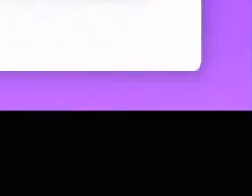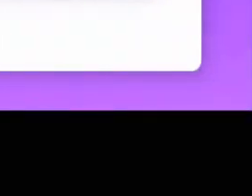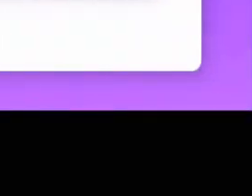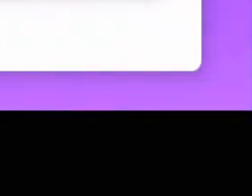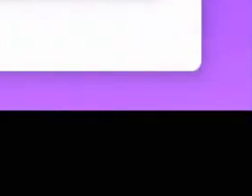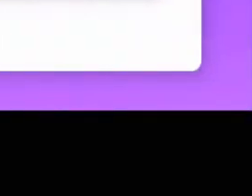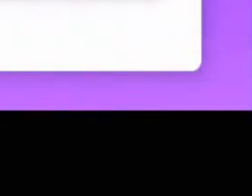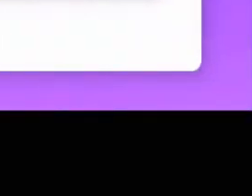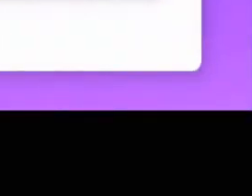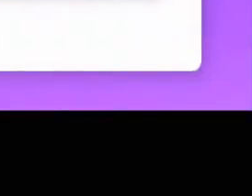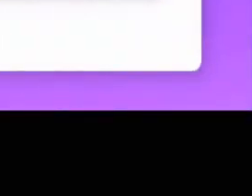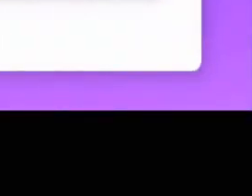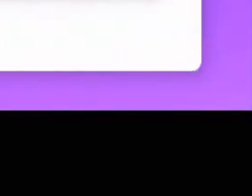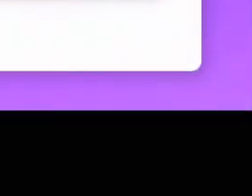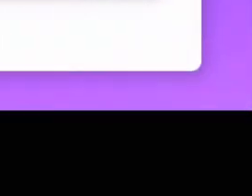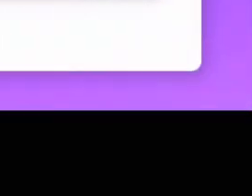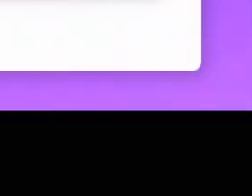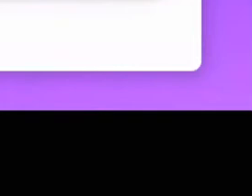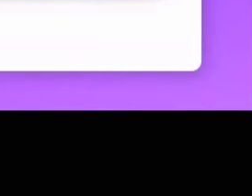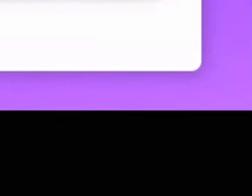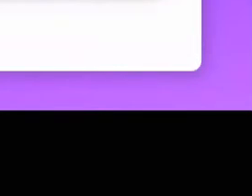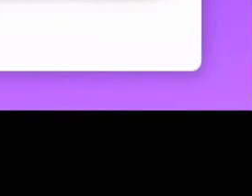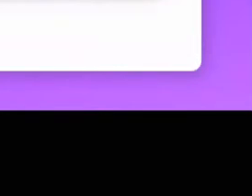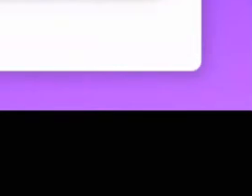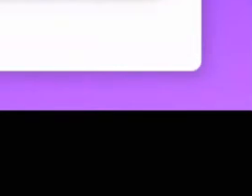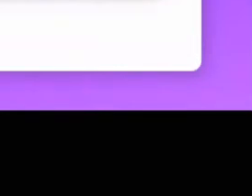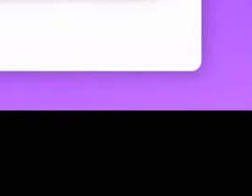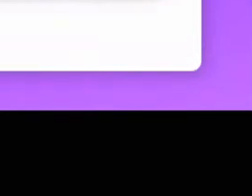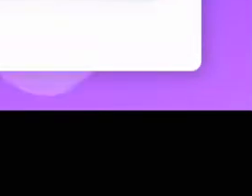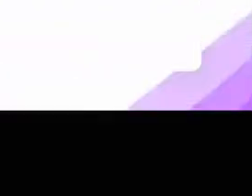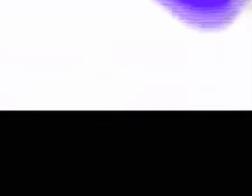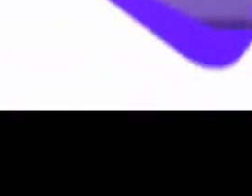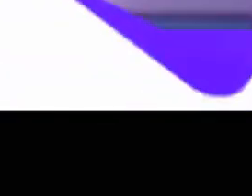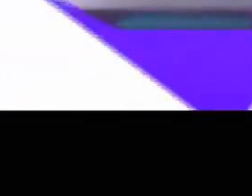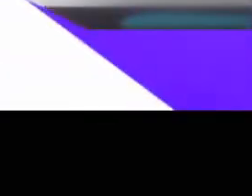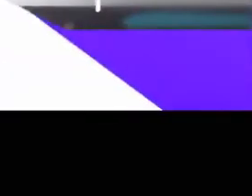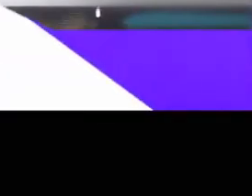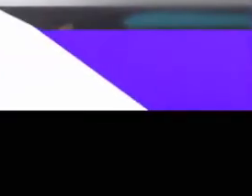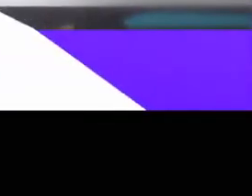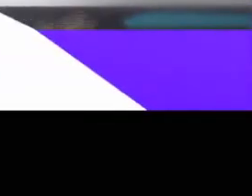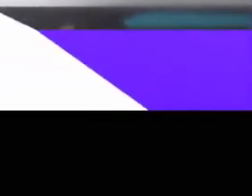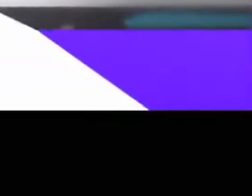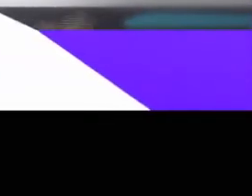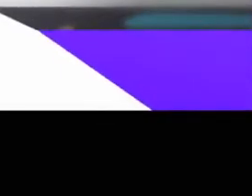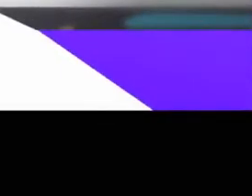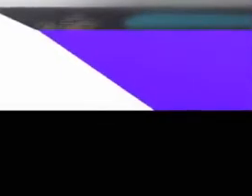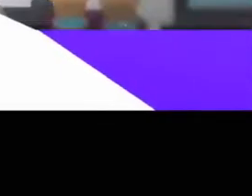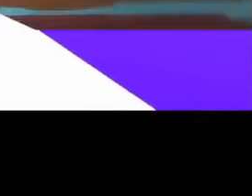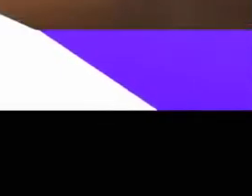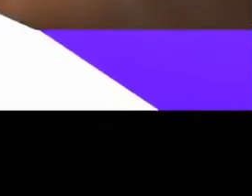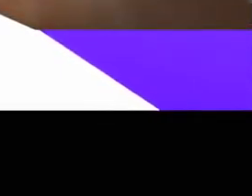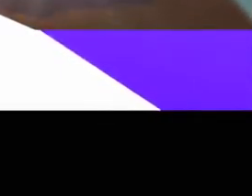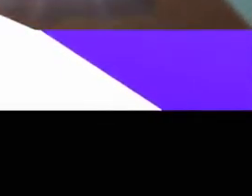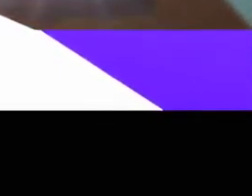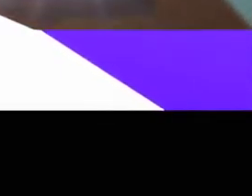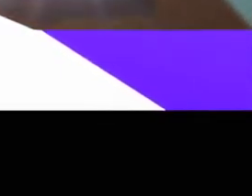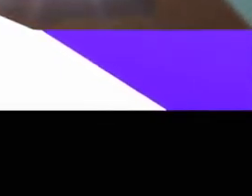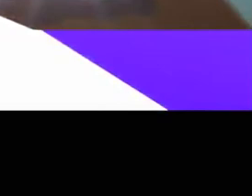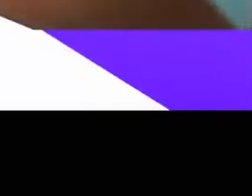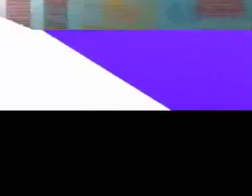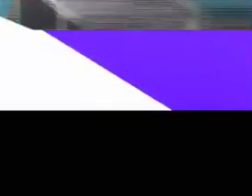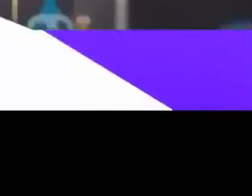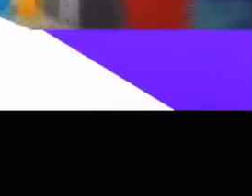Limpia y vacía la pila de lavadero y de otros depósitos. Si mantienes aguas en barril o baldes,